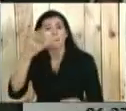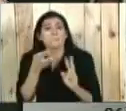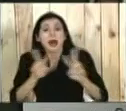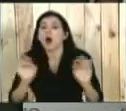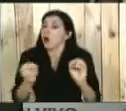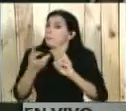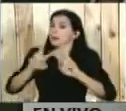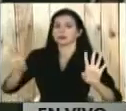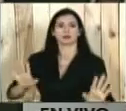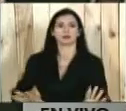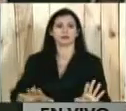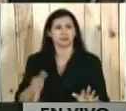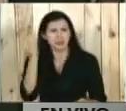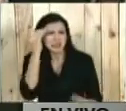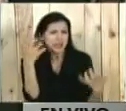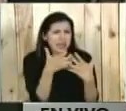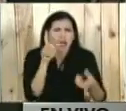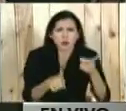guerra son unos insensatos.